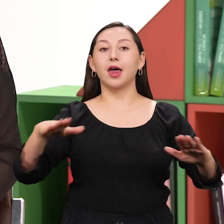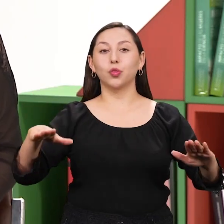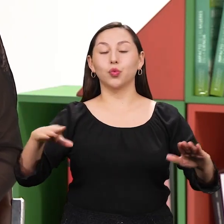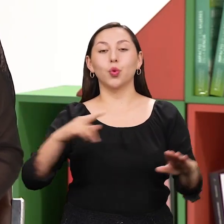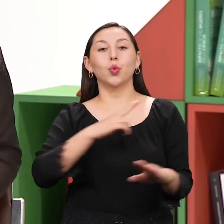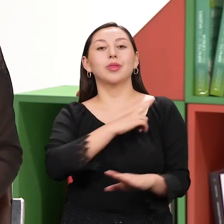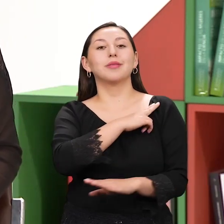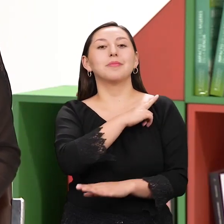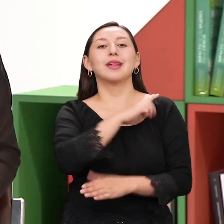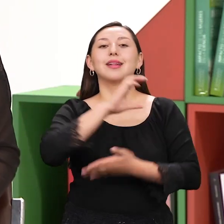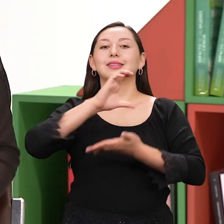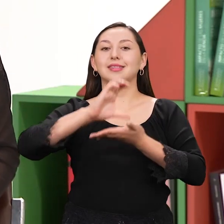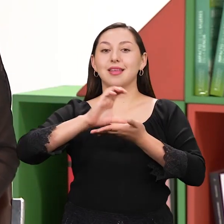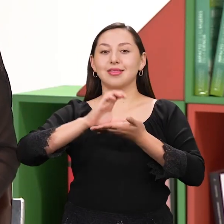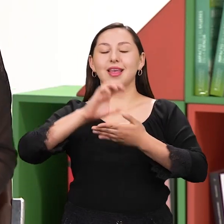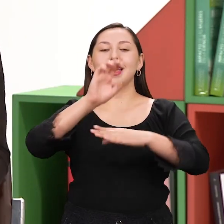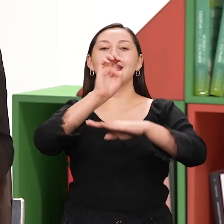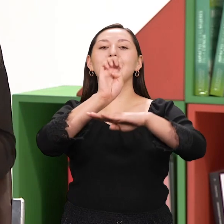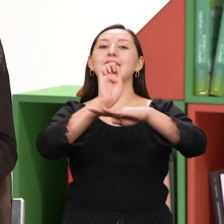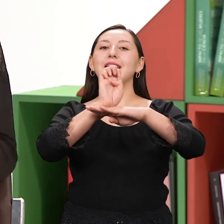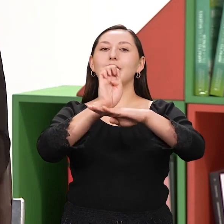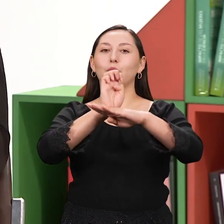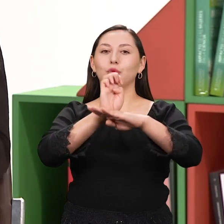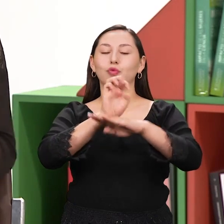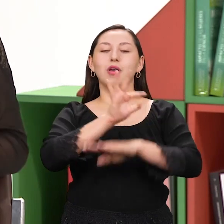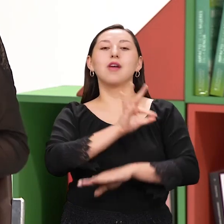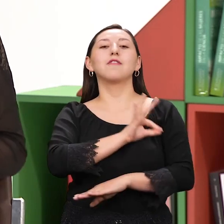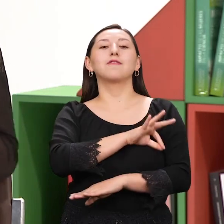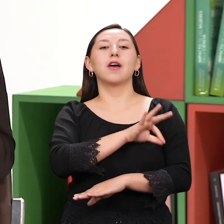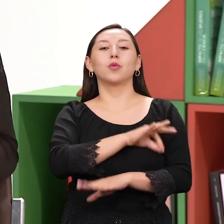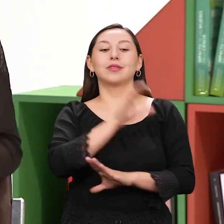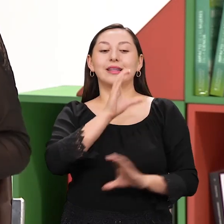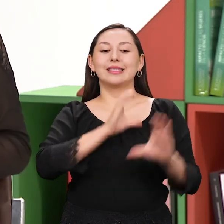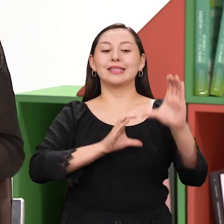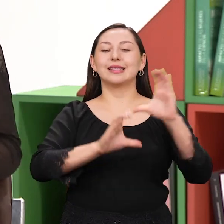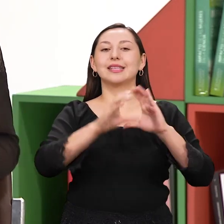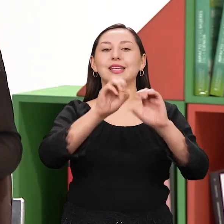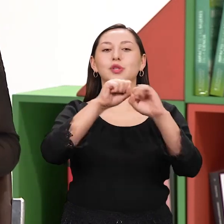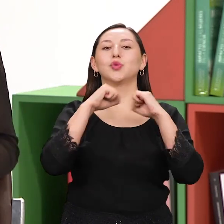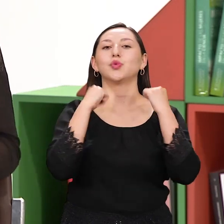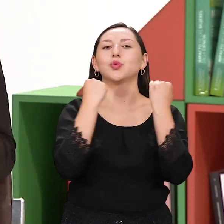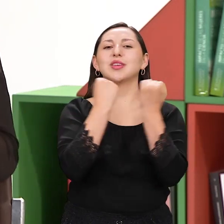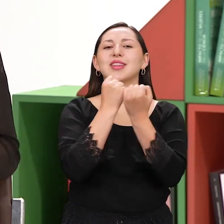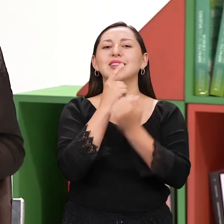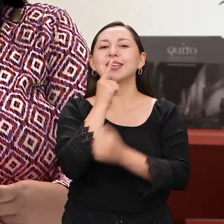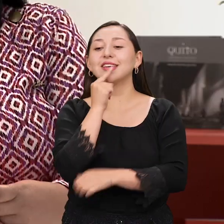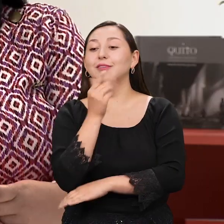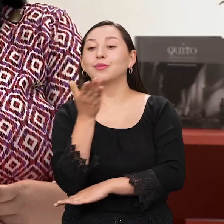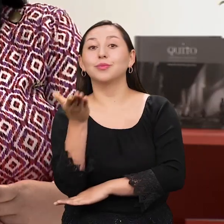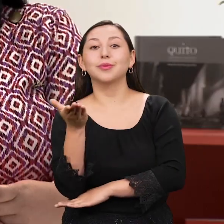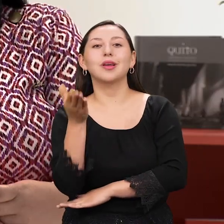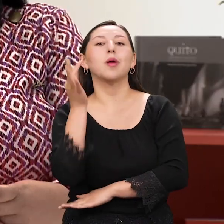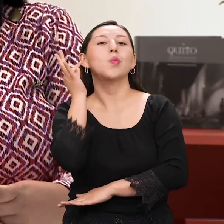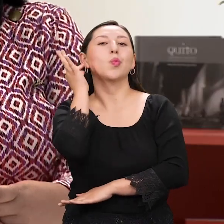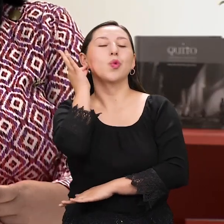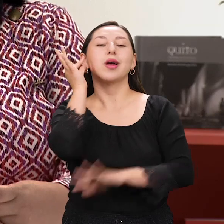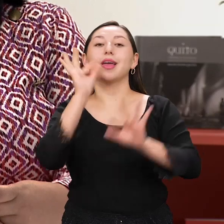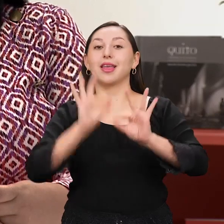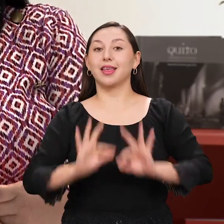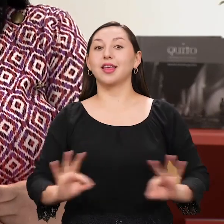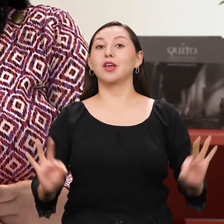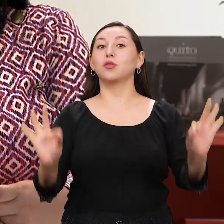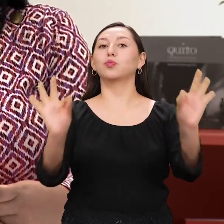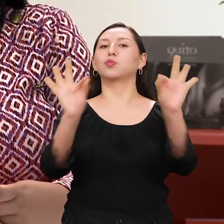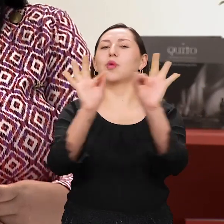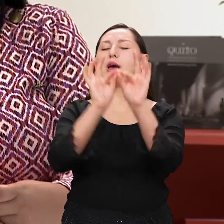Social de la Universidad Central del Ecuador. Hoy en Somos Mujeres y Hacemos Ciencia nos acompaña Natalia Angulo.